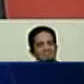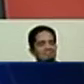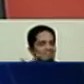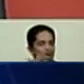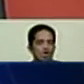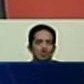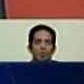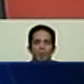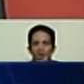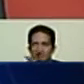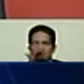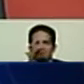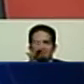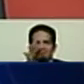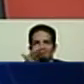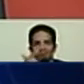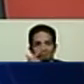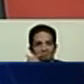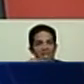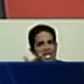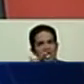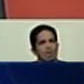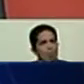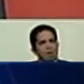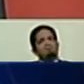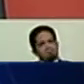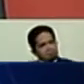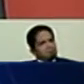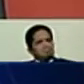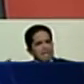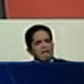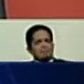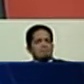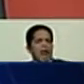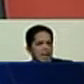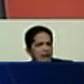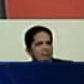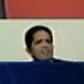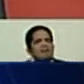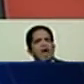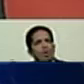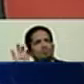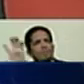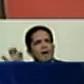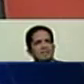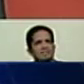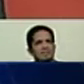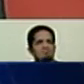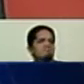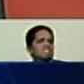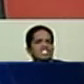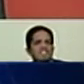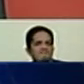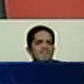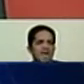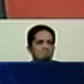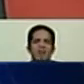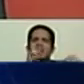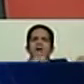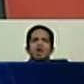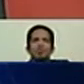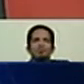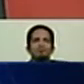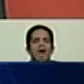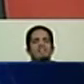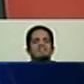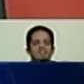está en el poder y ya está entregando el territorio de Venezuela. Está renunciando a los derechos legítimos sobre